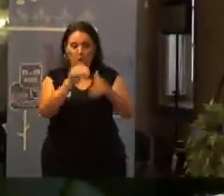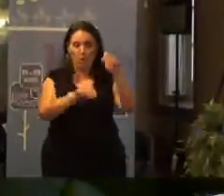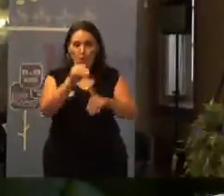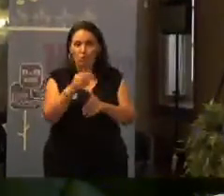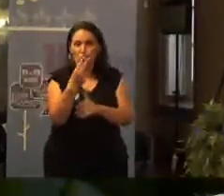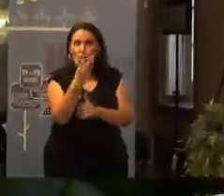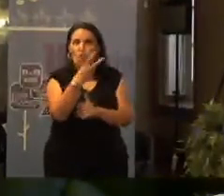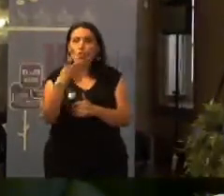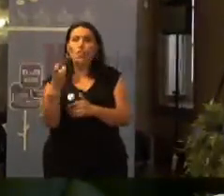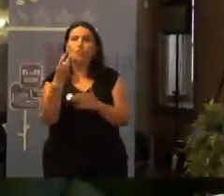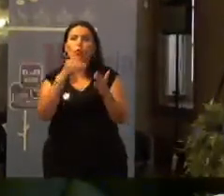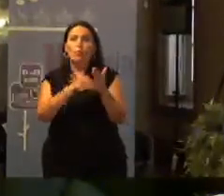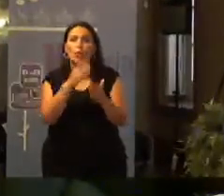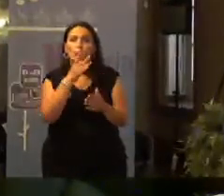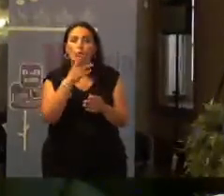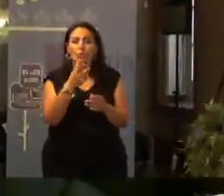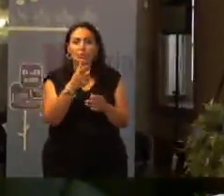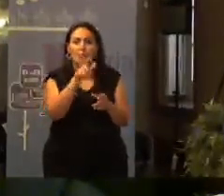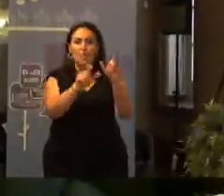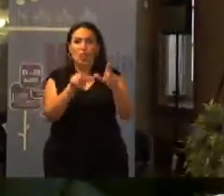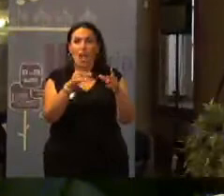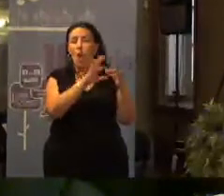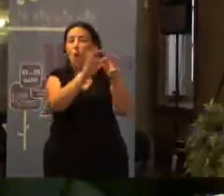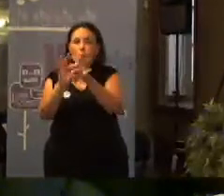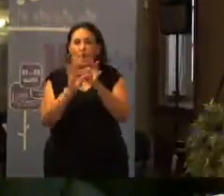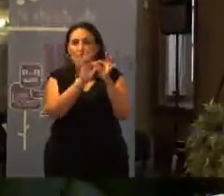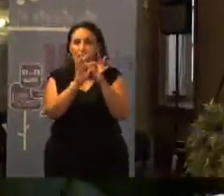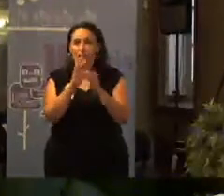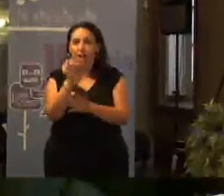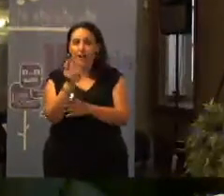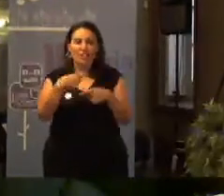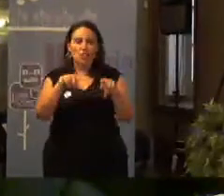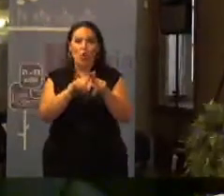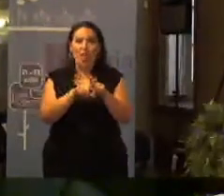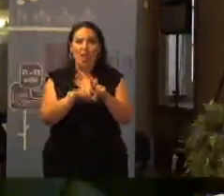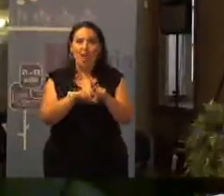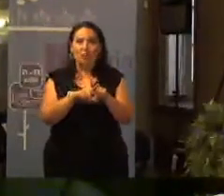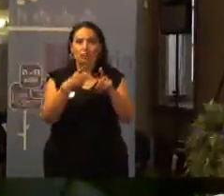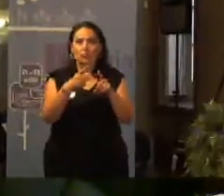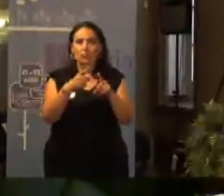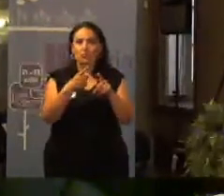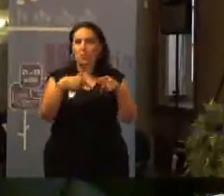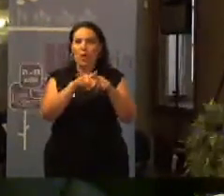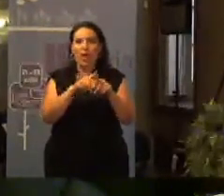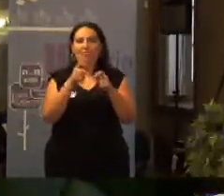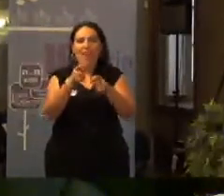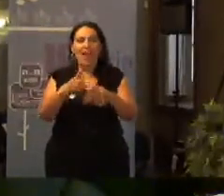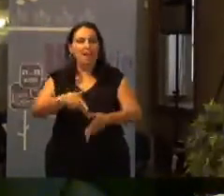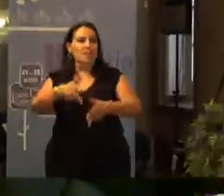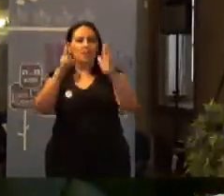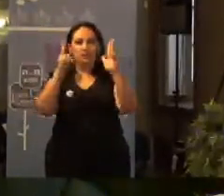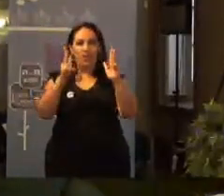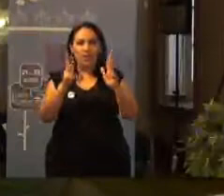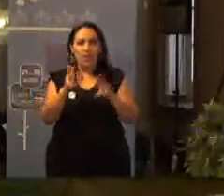montada simplemente porque había unidade, e iso foi un voto, un cheque en blanco que non se cumpriu adecuadamente por